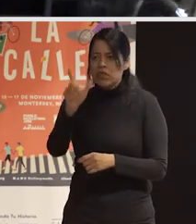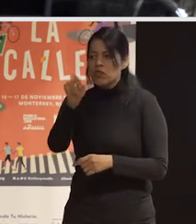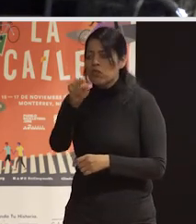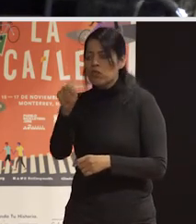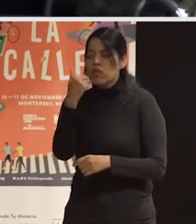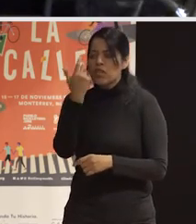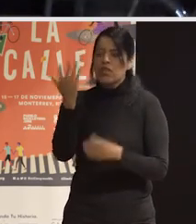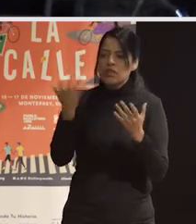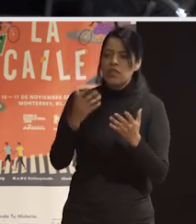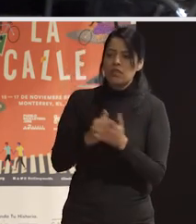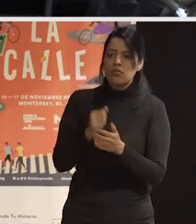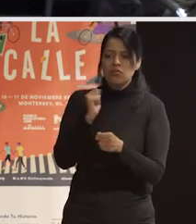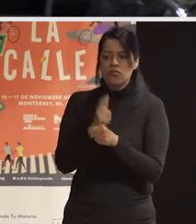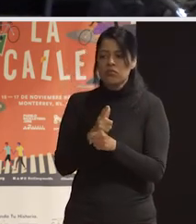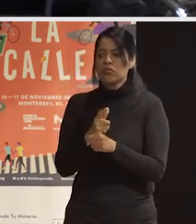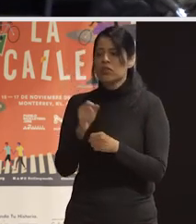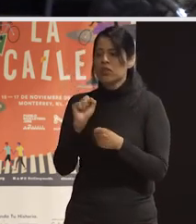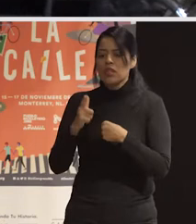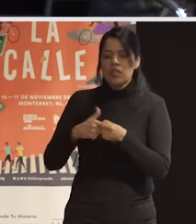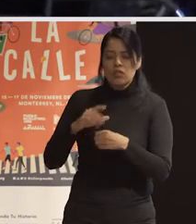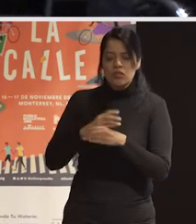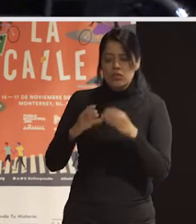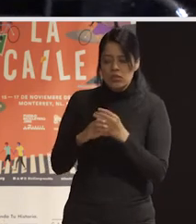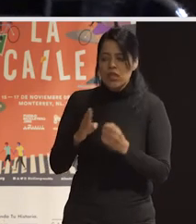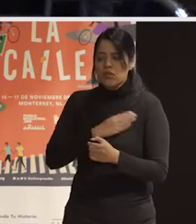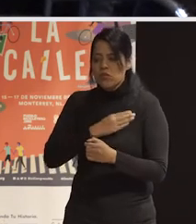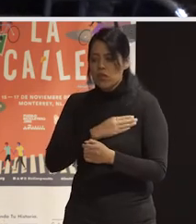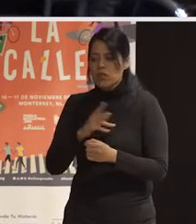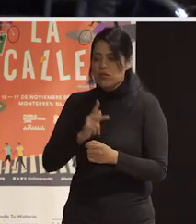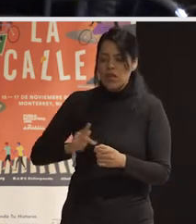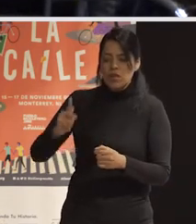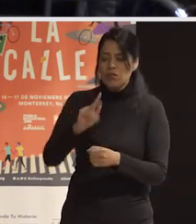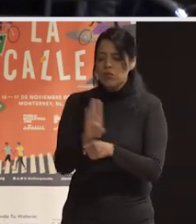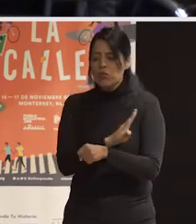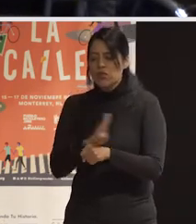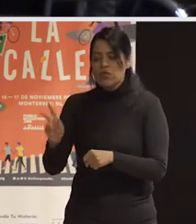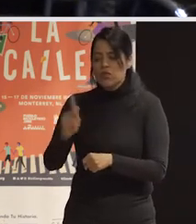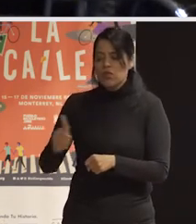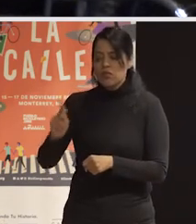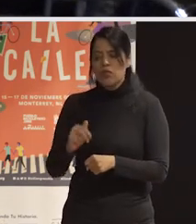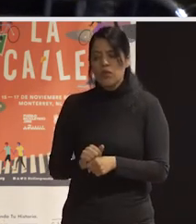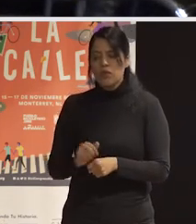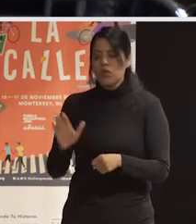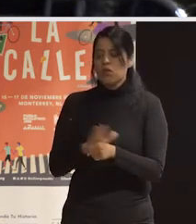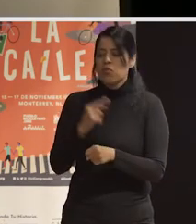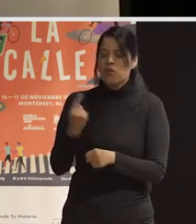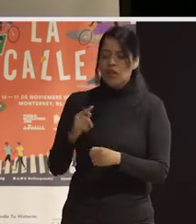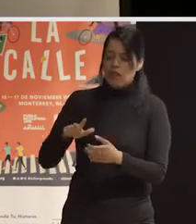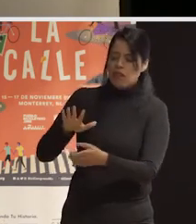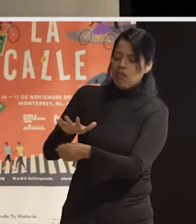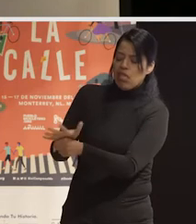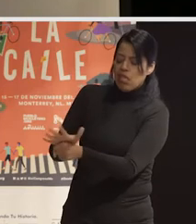podemos encontrar entre todos algo positivo para estos pueblos y para la ciudad porque el ejercer violencia sobre un grupo